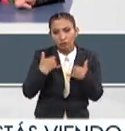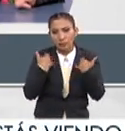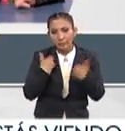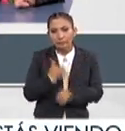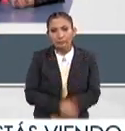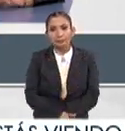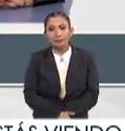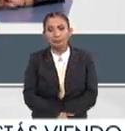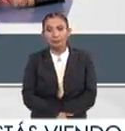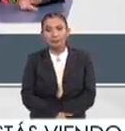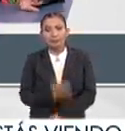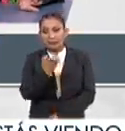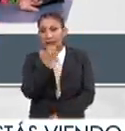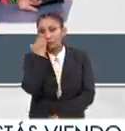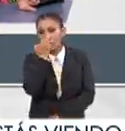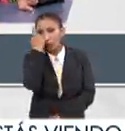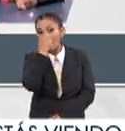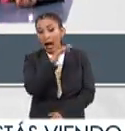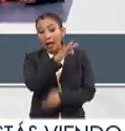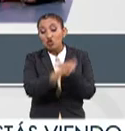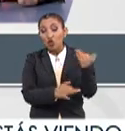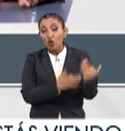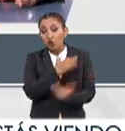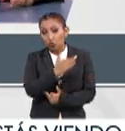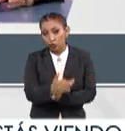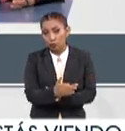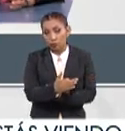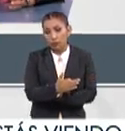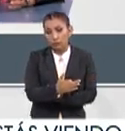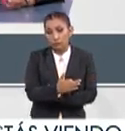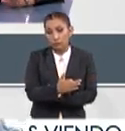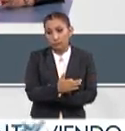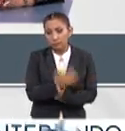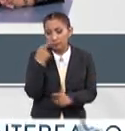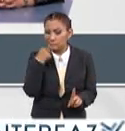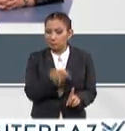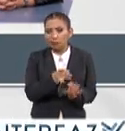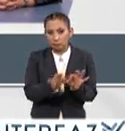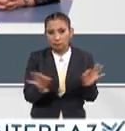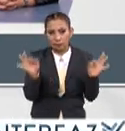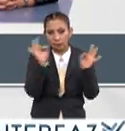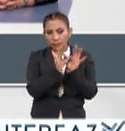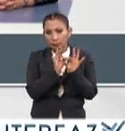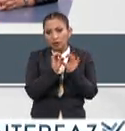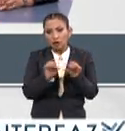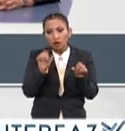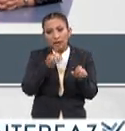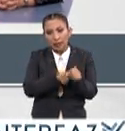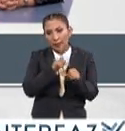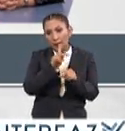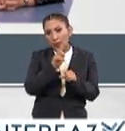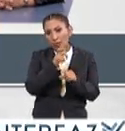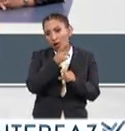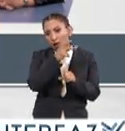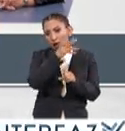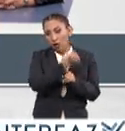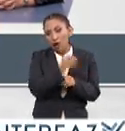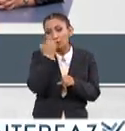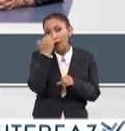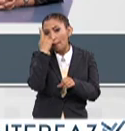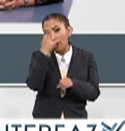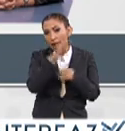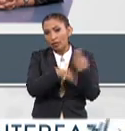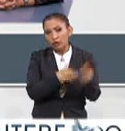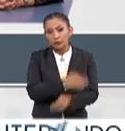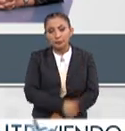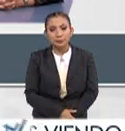chicos. O sea, es la escuela para todos, el punto medular social y pedagógicamente hablando, la escuela para